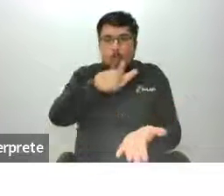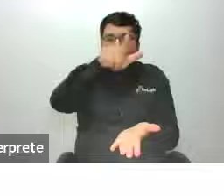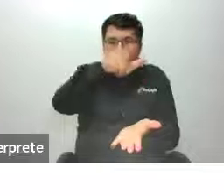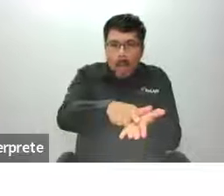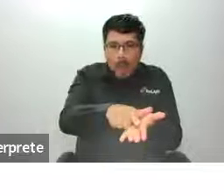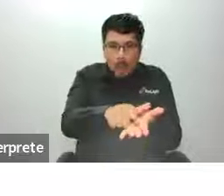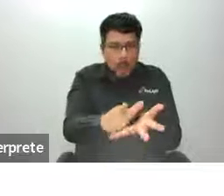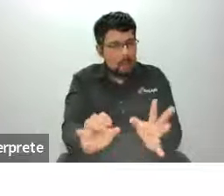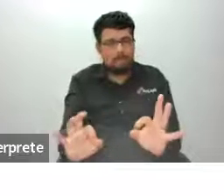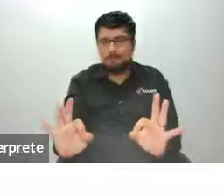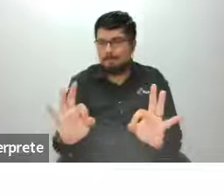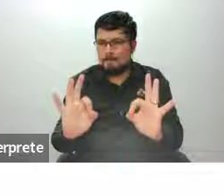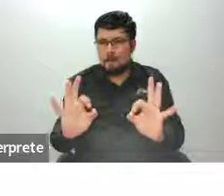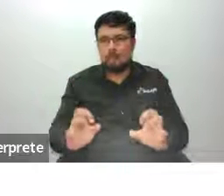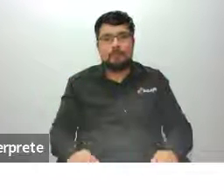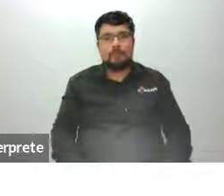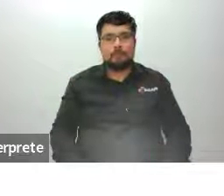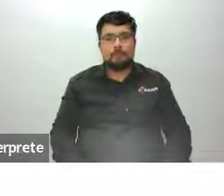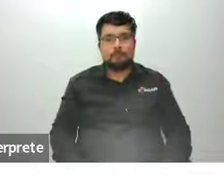efectiva, ¿no?